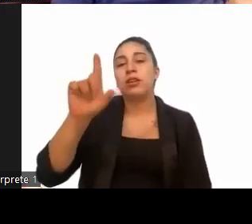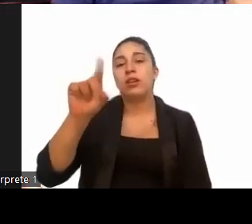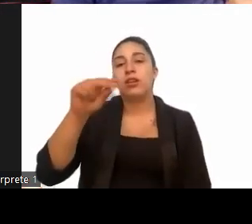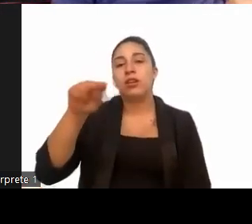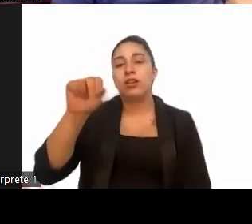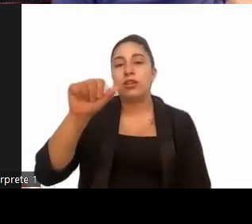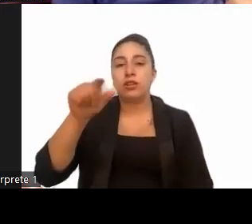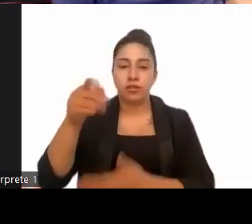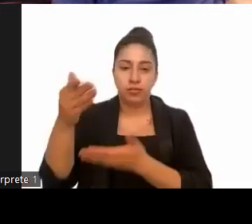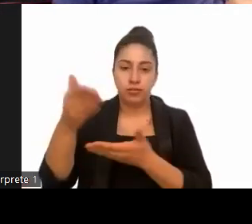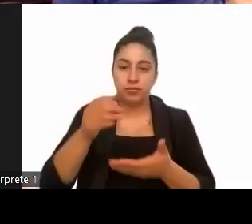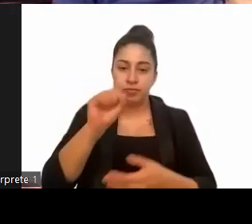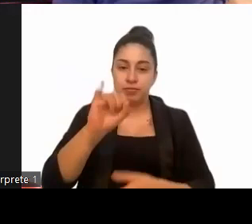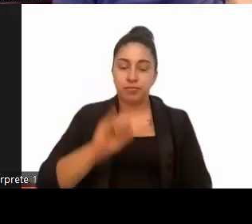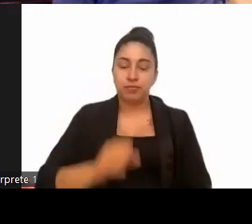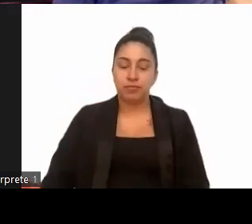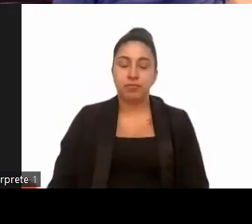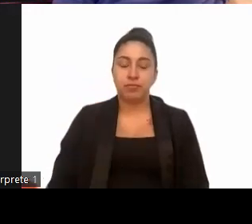Presente.